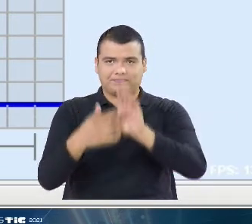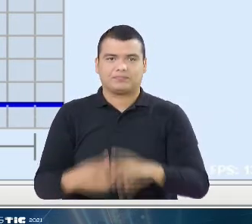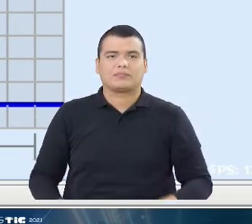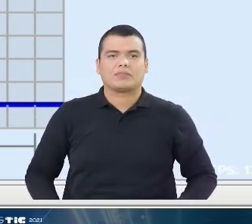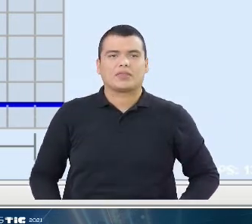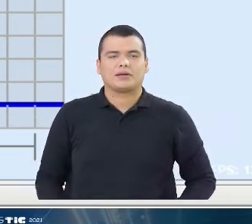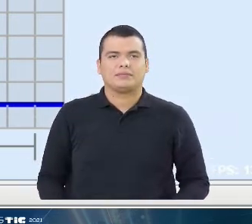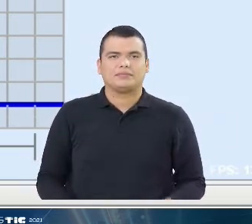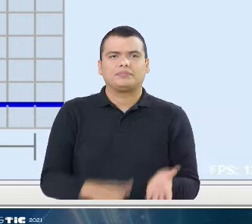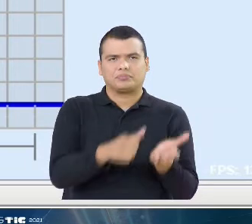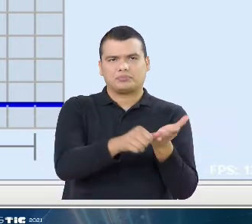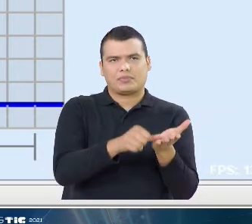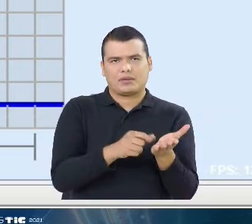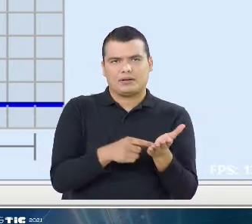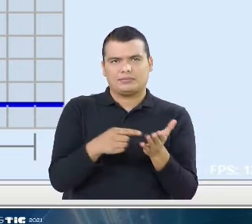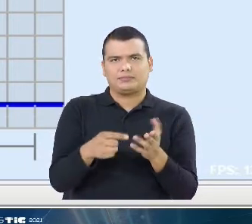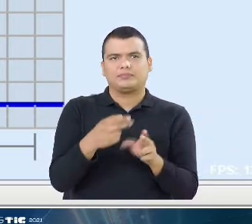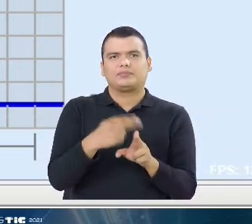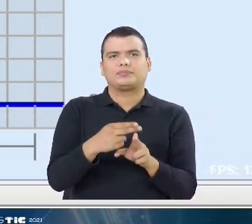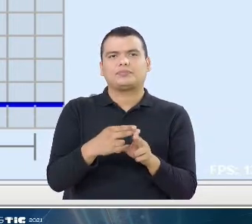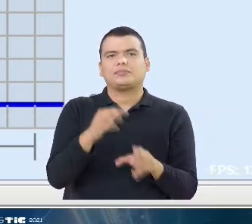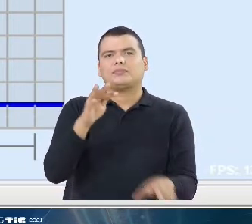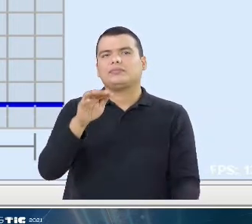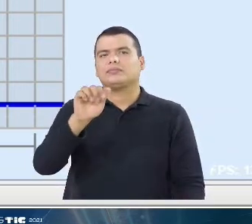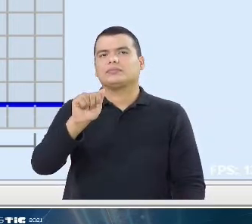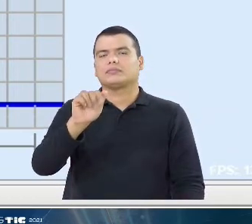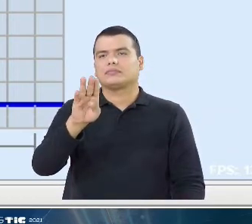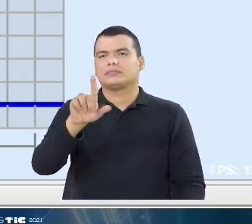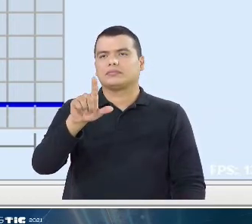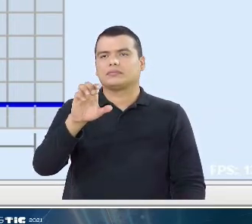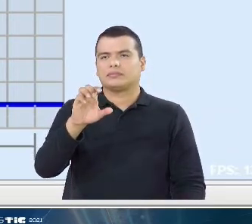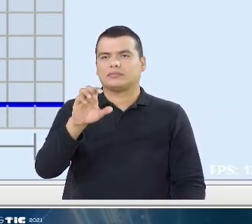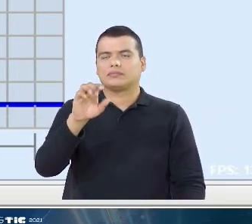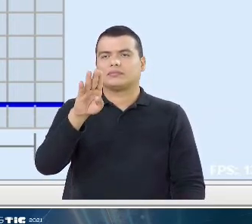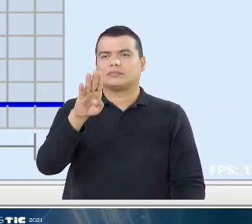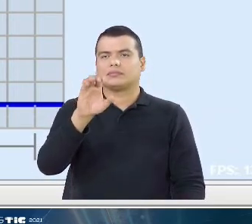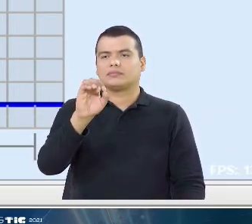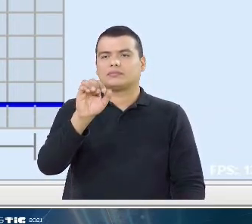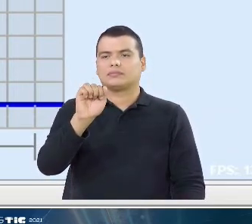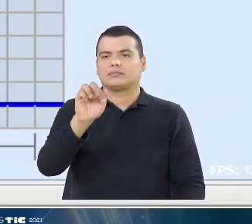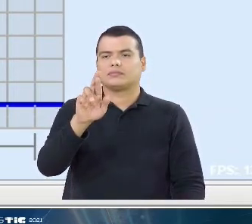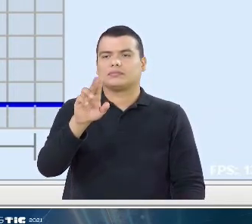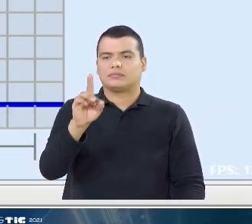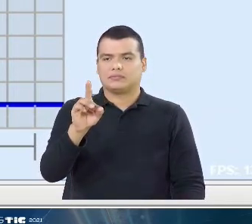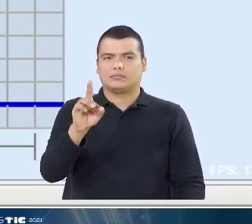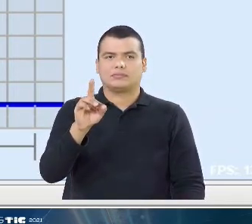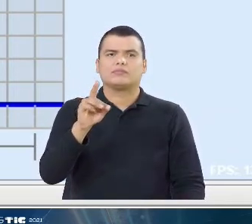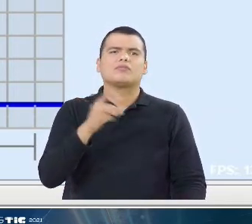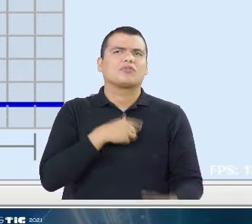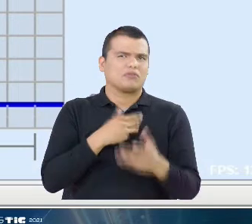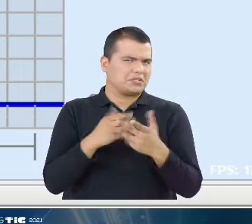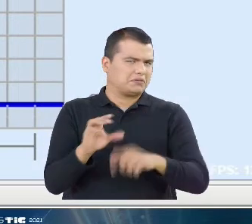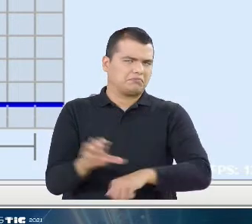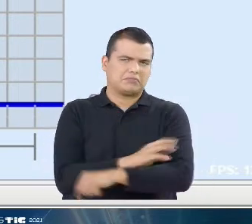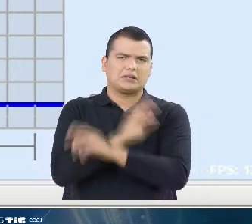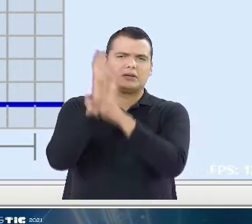una aplicación de Tablebot. Entonces uno aquí, por ejemplo, yo ya descargué el programa en el